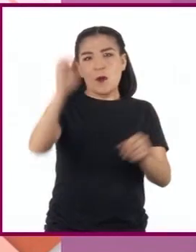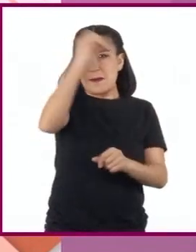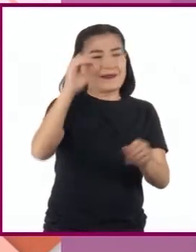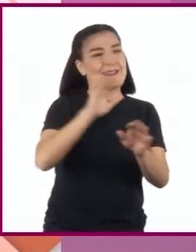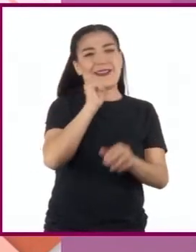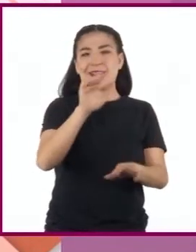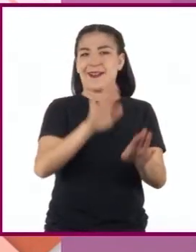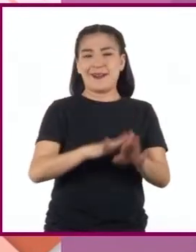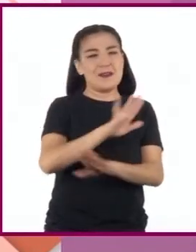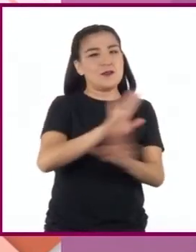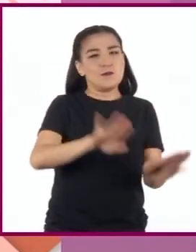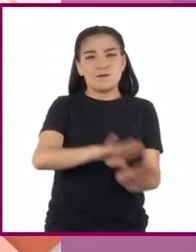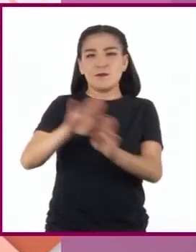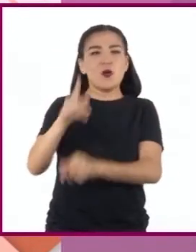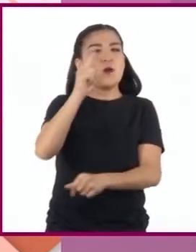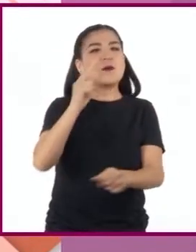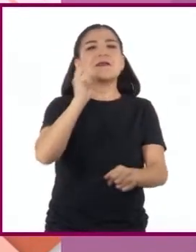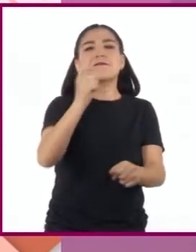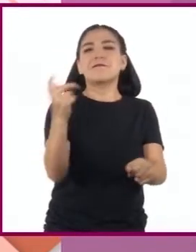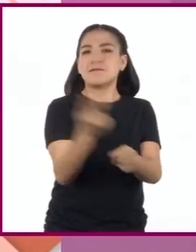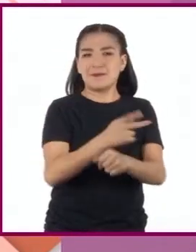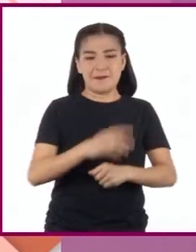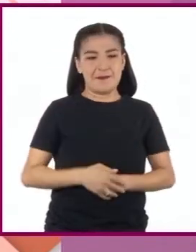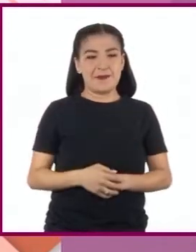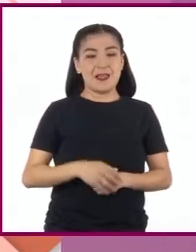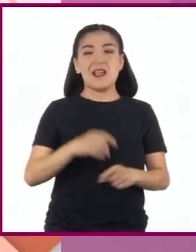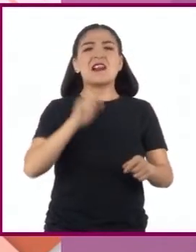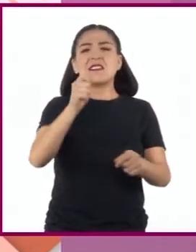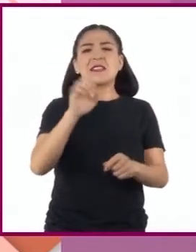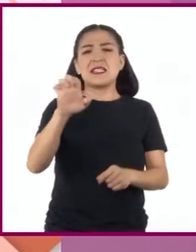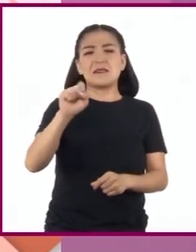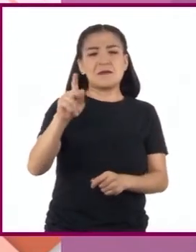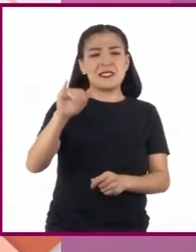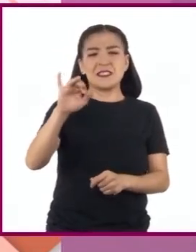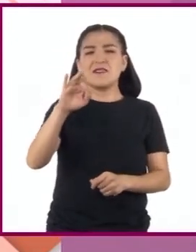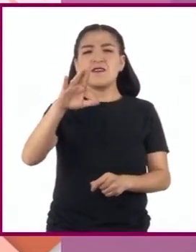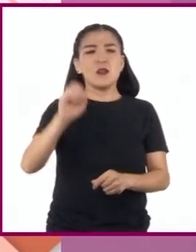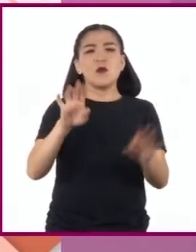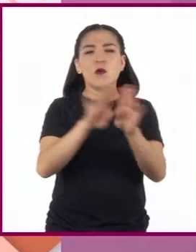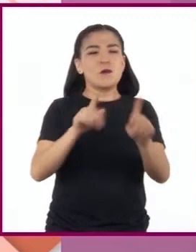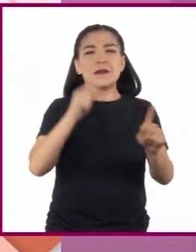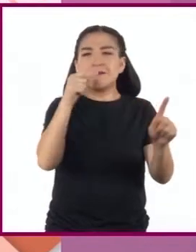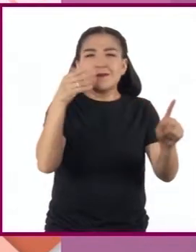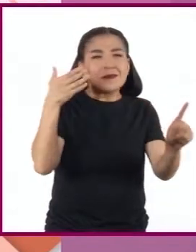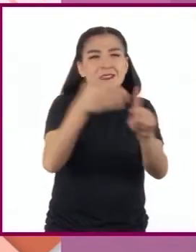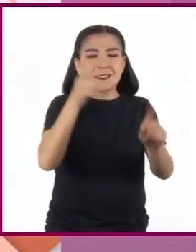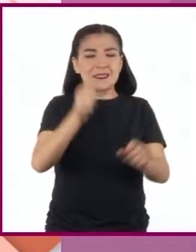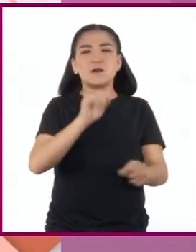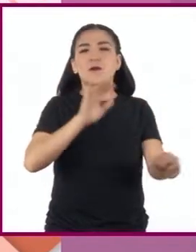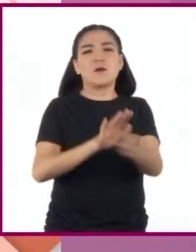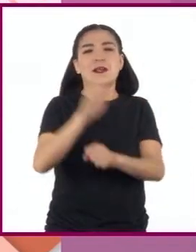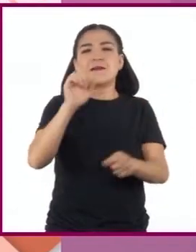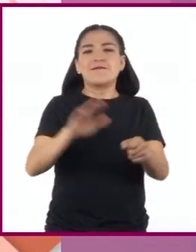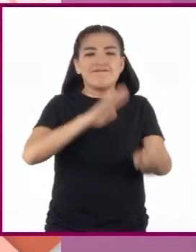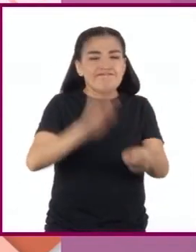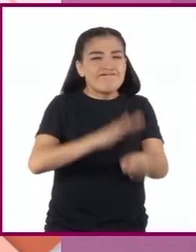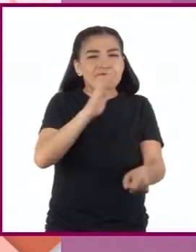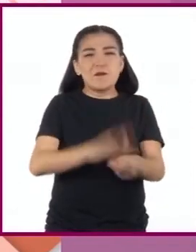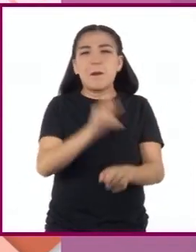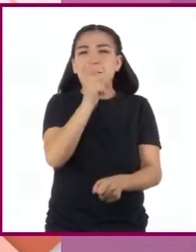calificativos. Específico. Es un texto breve y denso que aporta mucha información con palabras